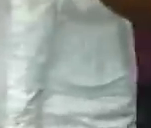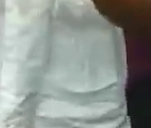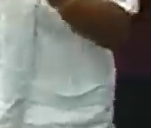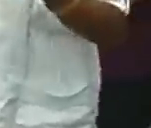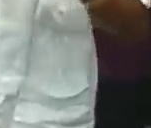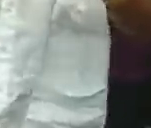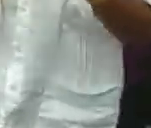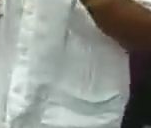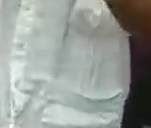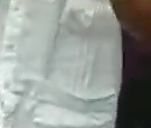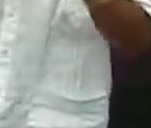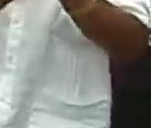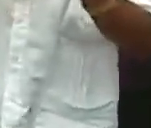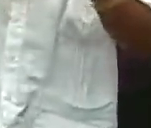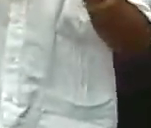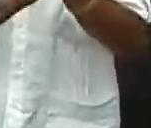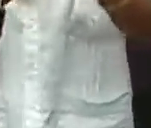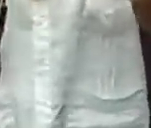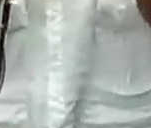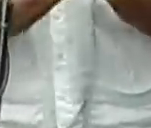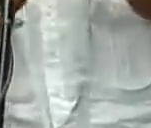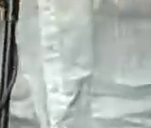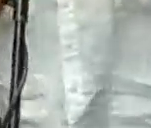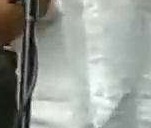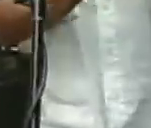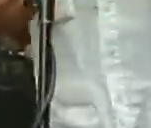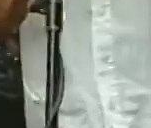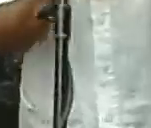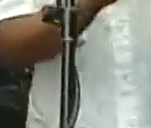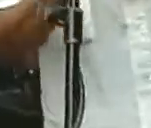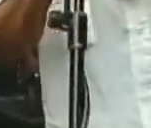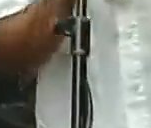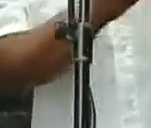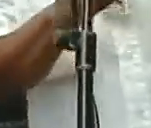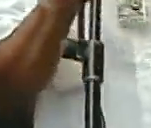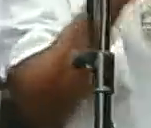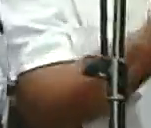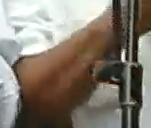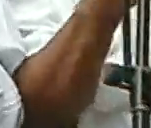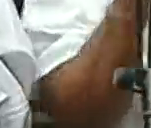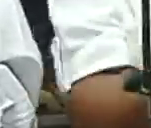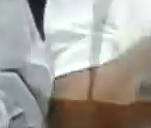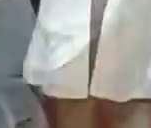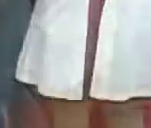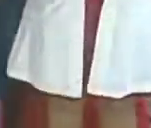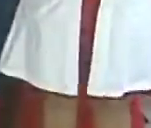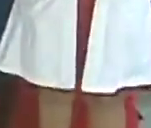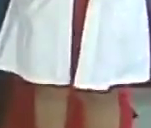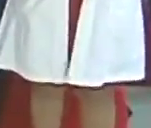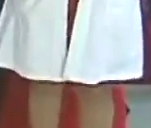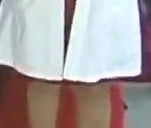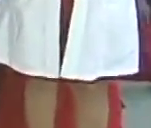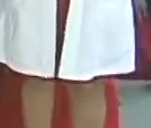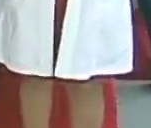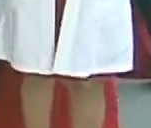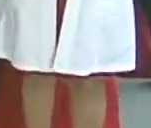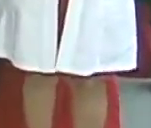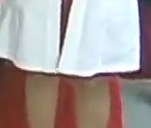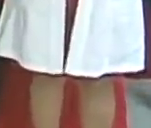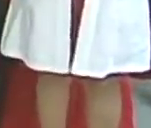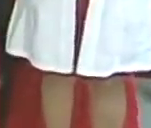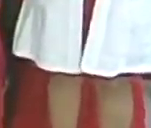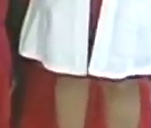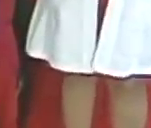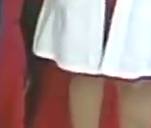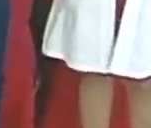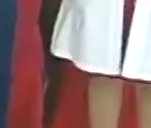asumiendo el legado que el comandante dejó, sabiendo que la lucha es dura, buscándole solución, pero